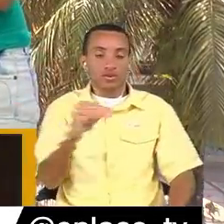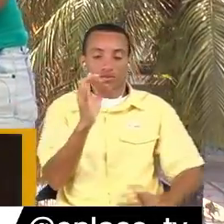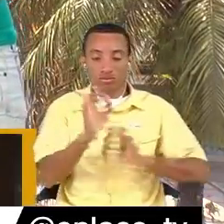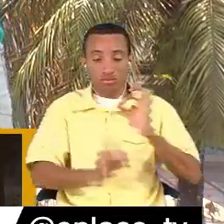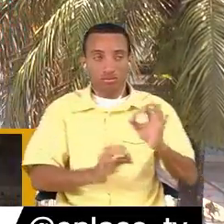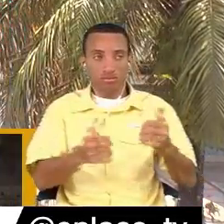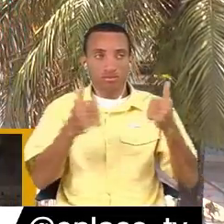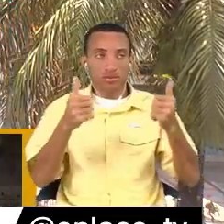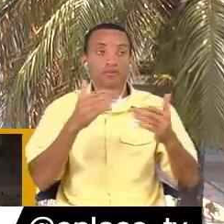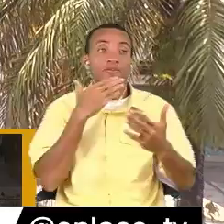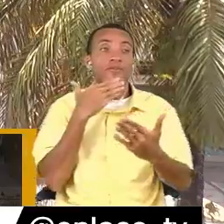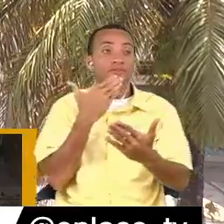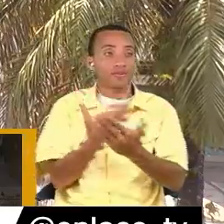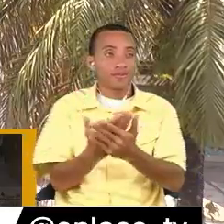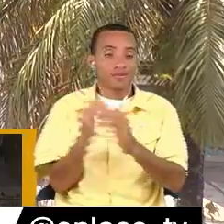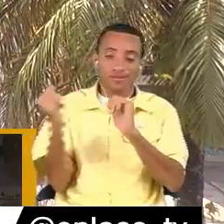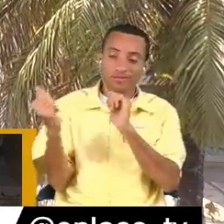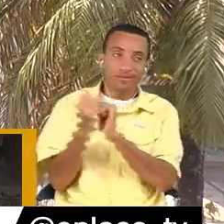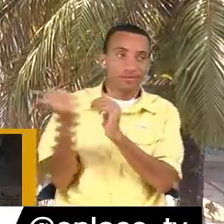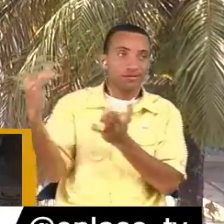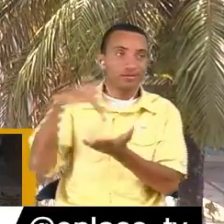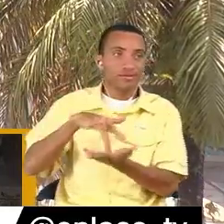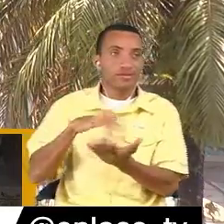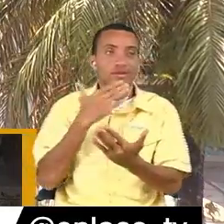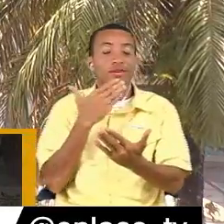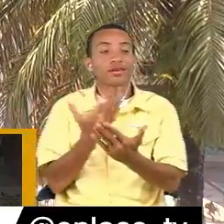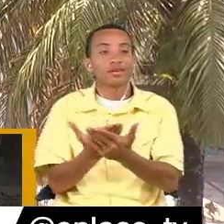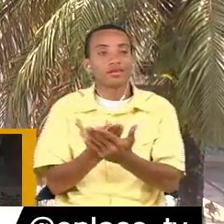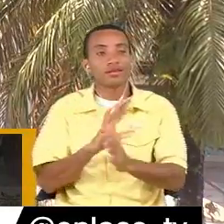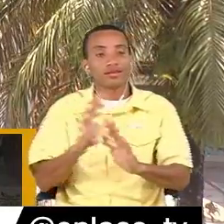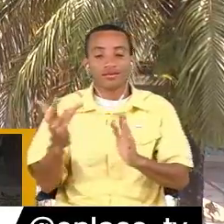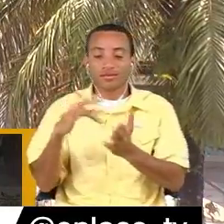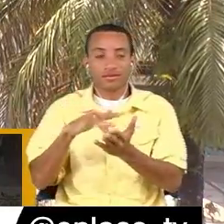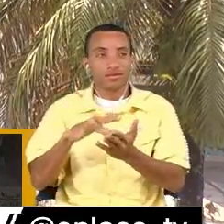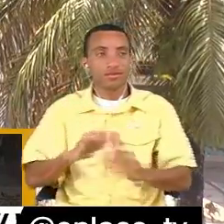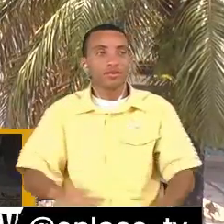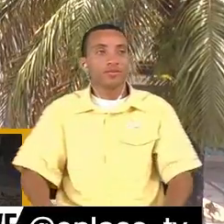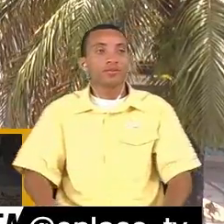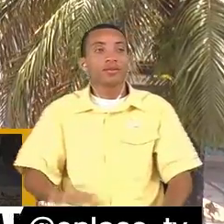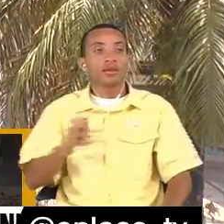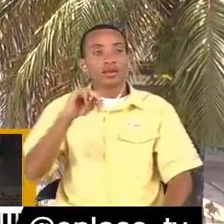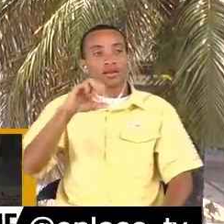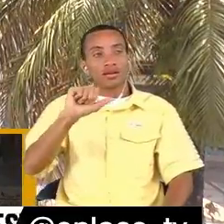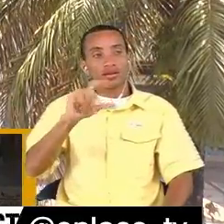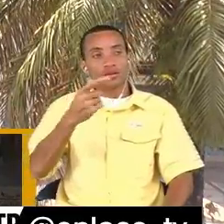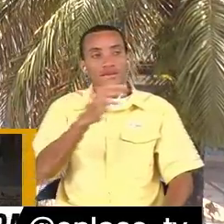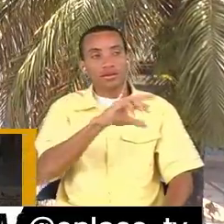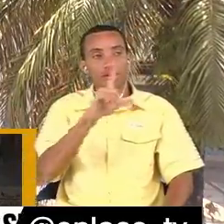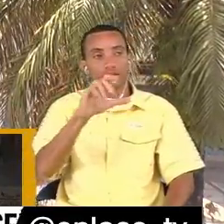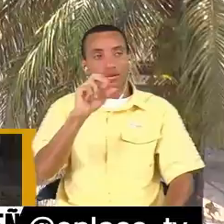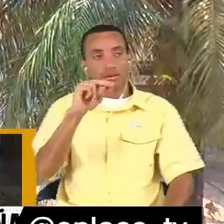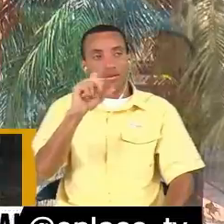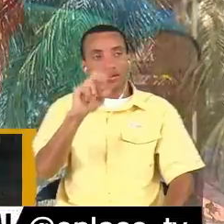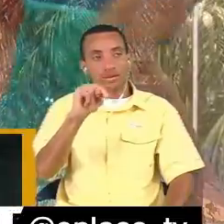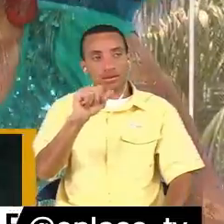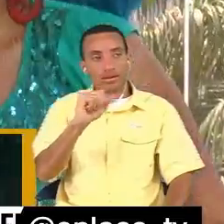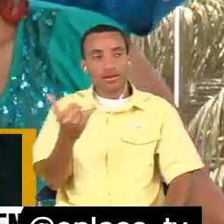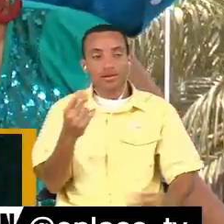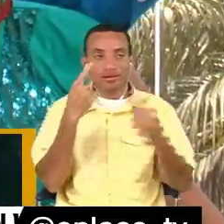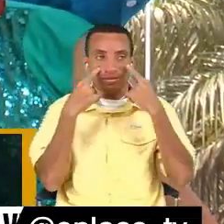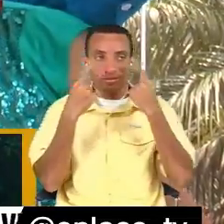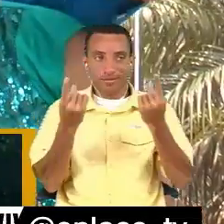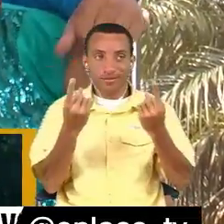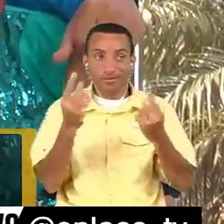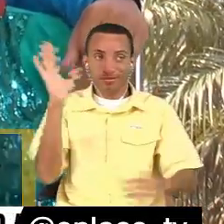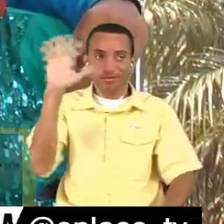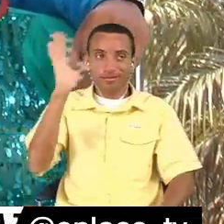Bueno, muchachas, muchísimas gracias por acompañarnos, muchísimas gracias por estar con nosotros. Magda y Lena a esta hora de la tarde en La Mira.